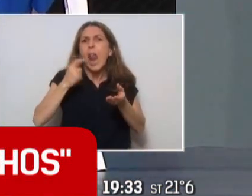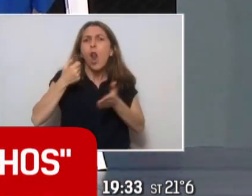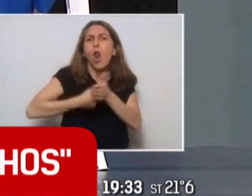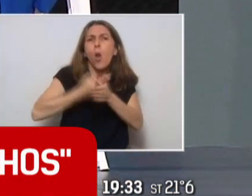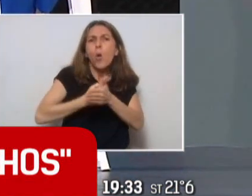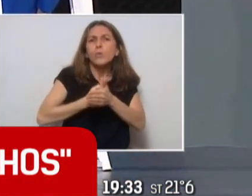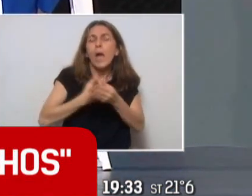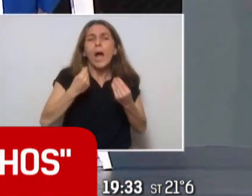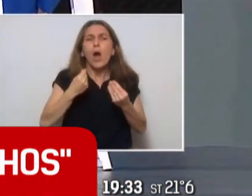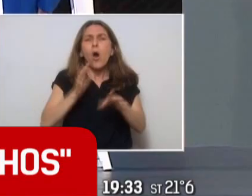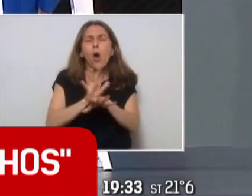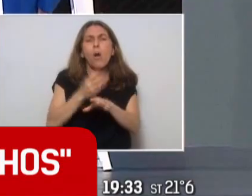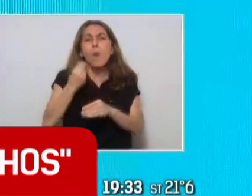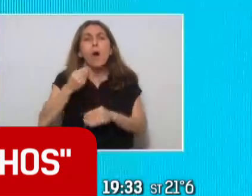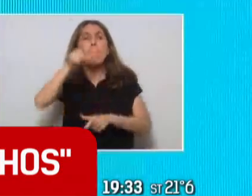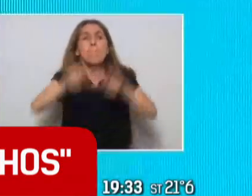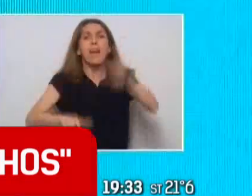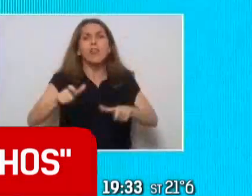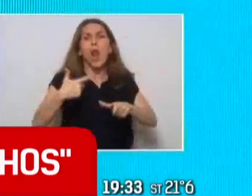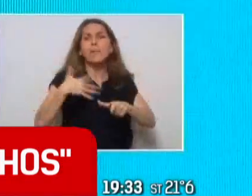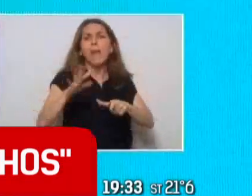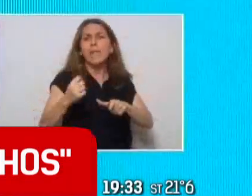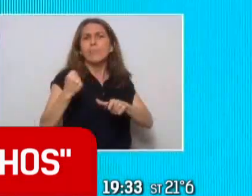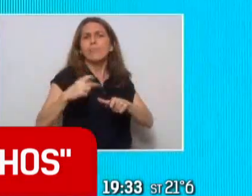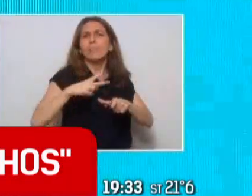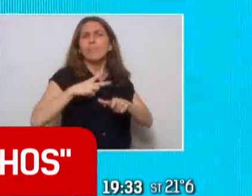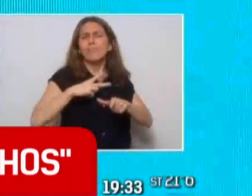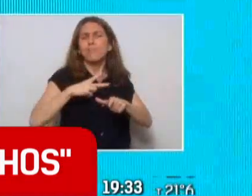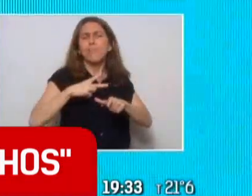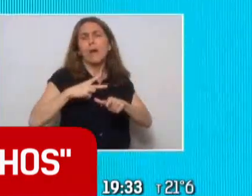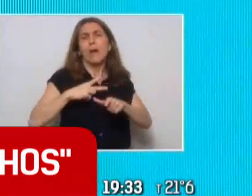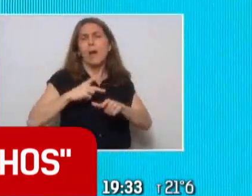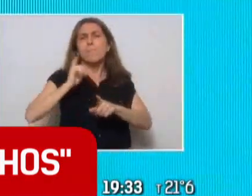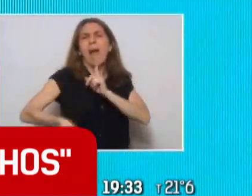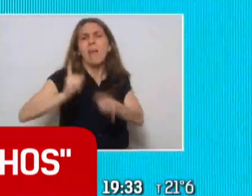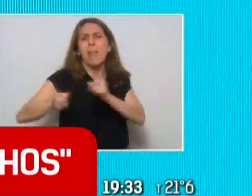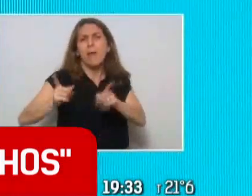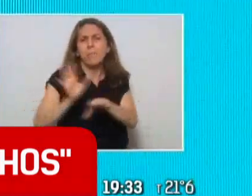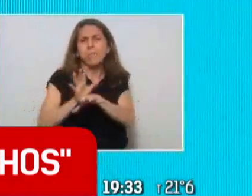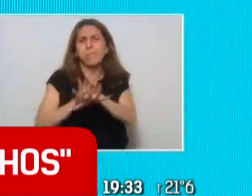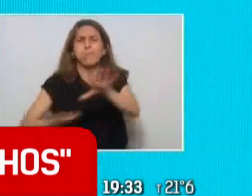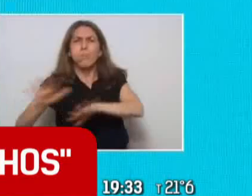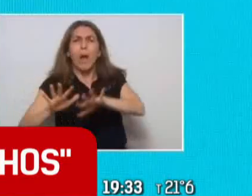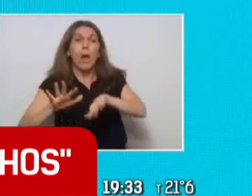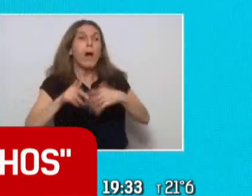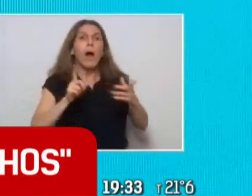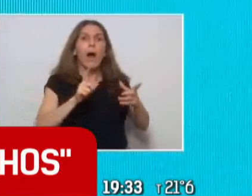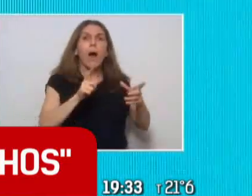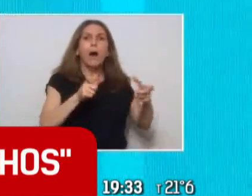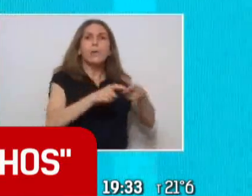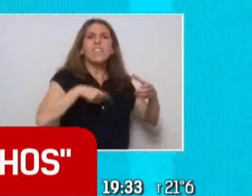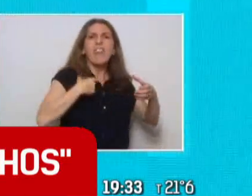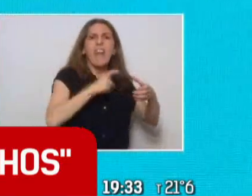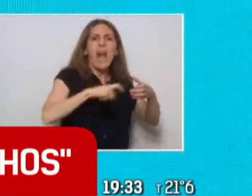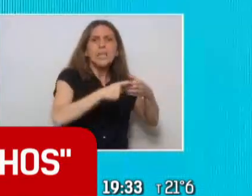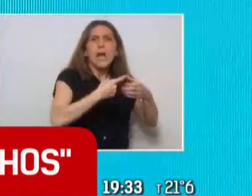fue que los más poderosos se hagan dueños del sistema otra vez. Y entonces nuestros sindicalistas terminaron presos, los que